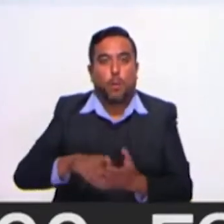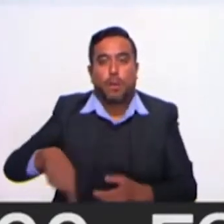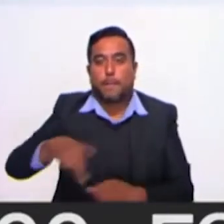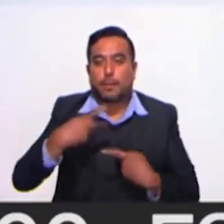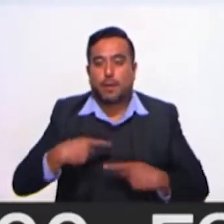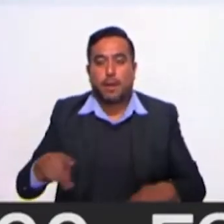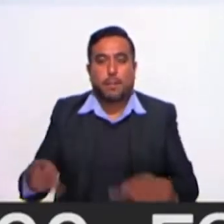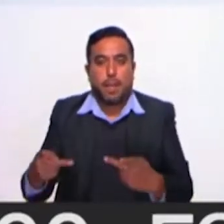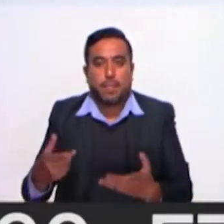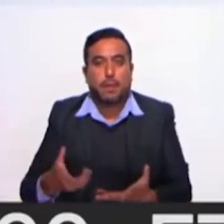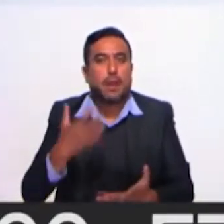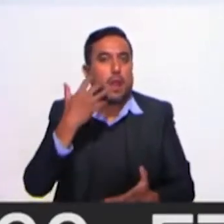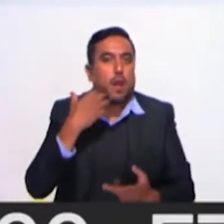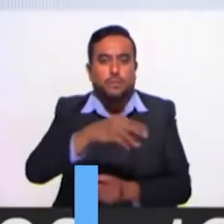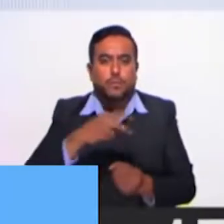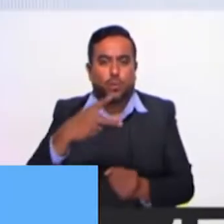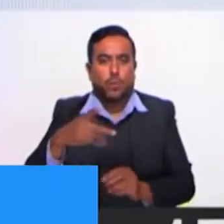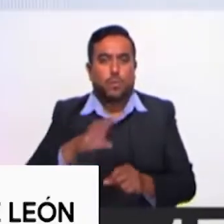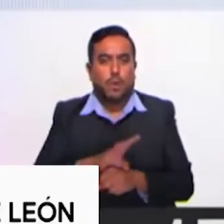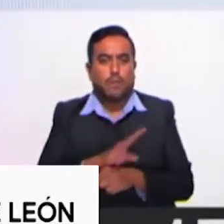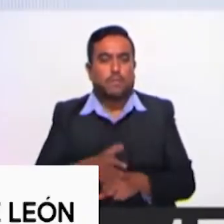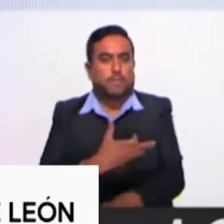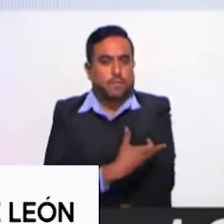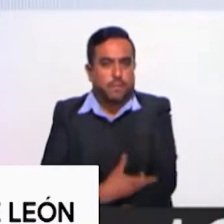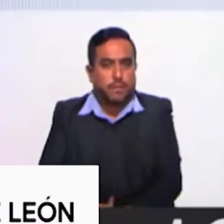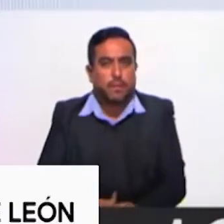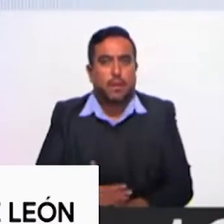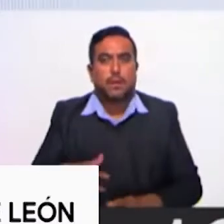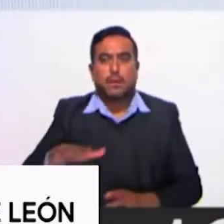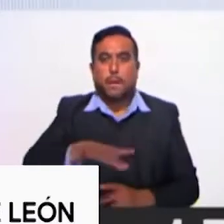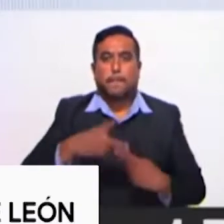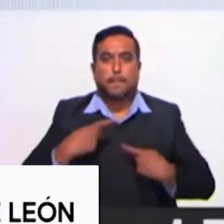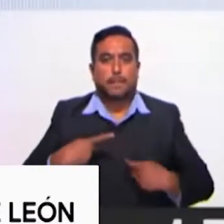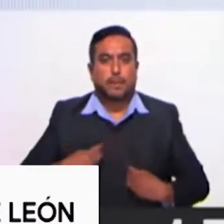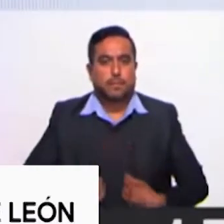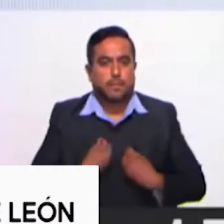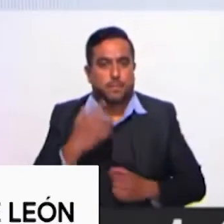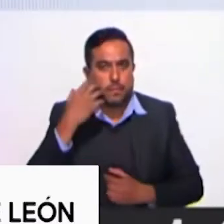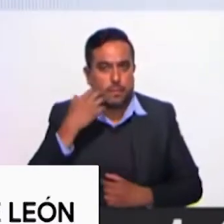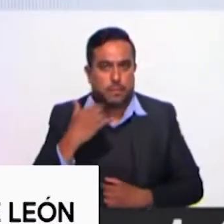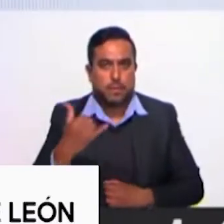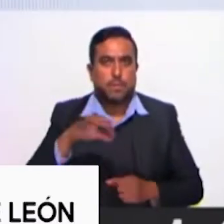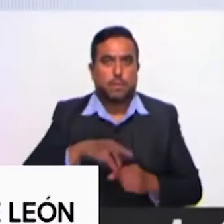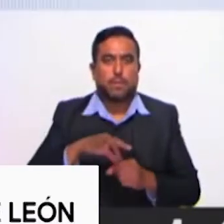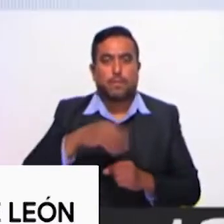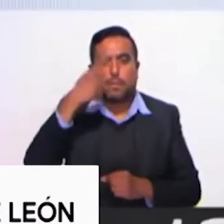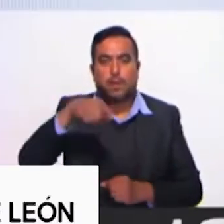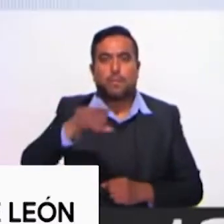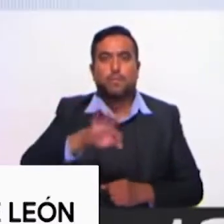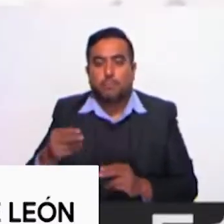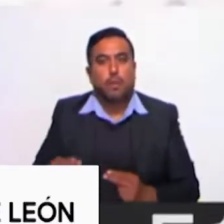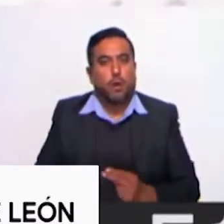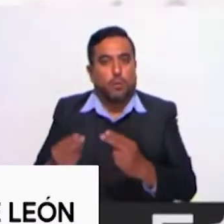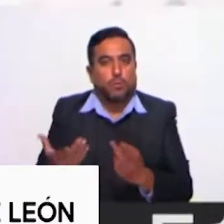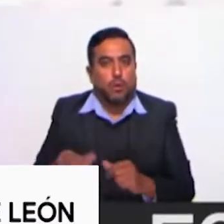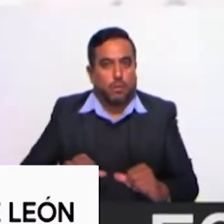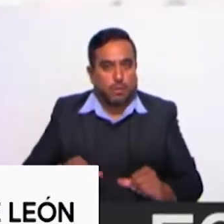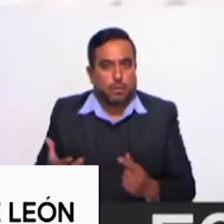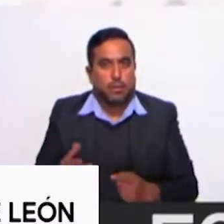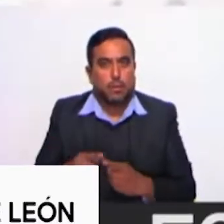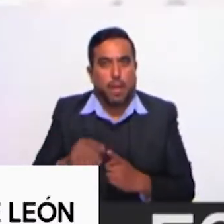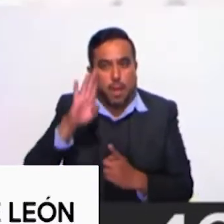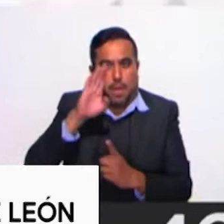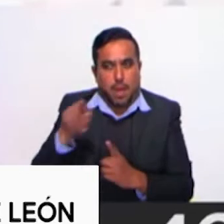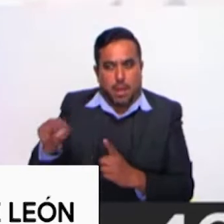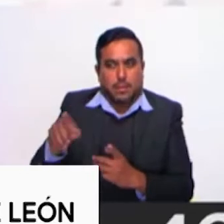El debate de los candidatos a la alcaldía de León se realizó la noche de este miércoles en las instalaciones de TV4 y cada uno de los